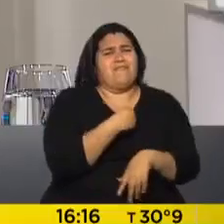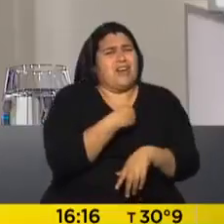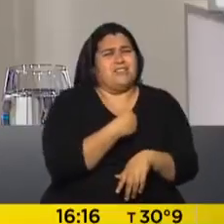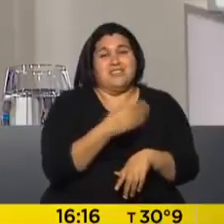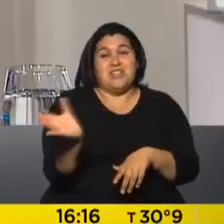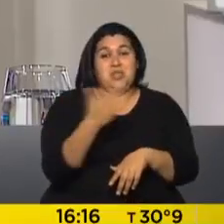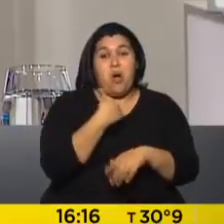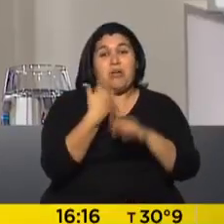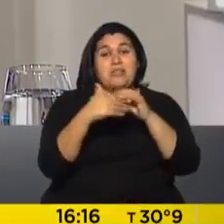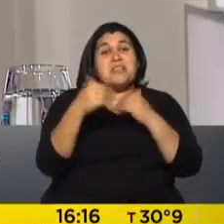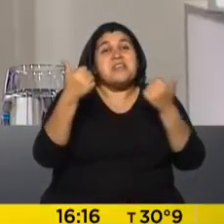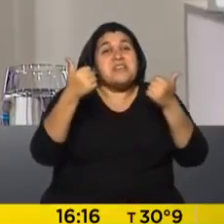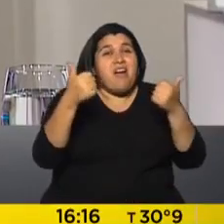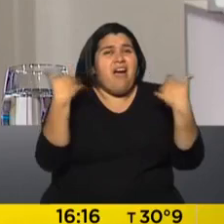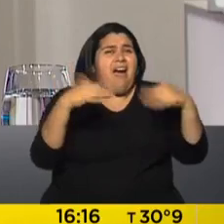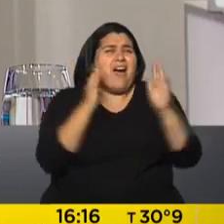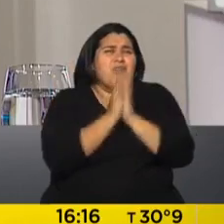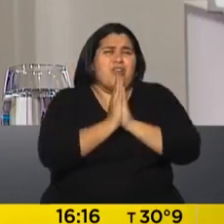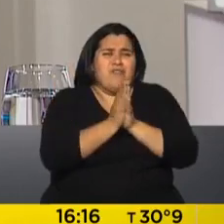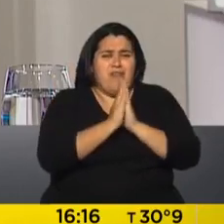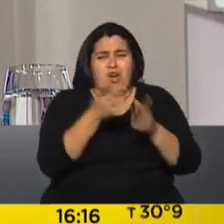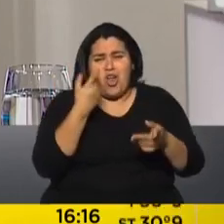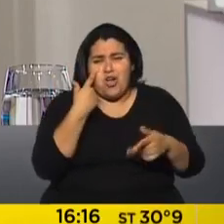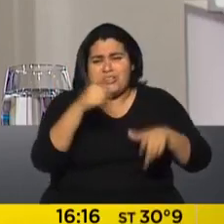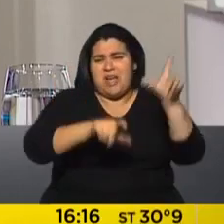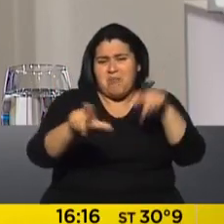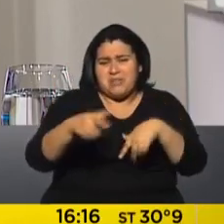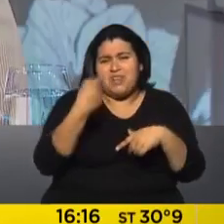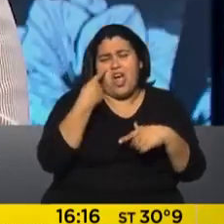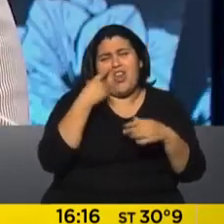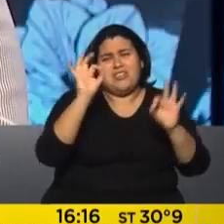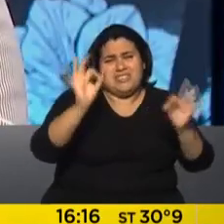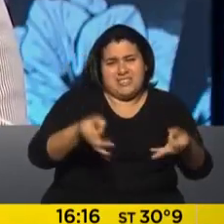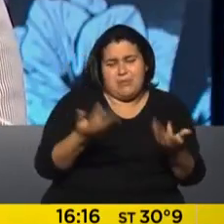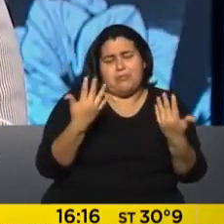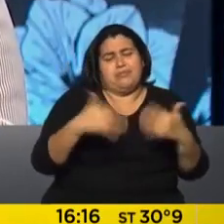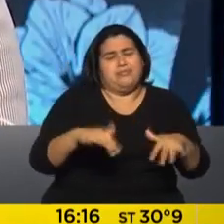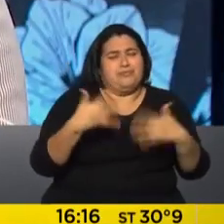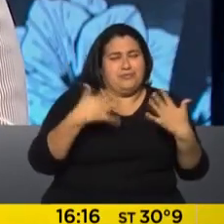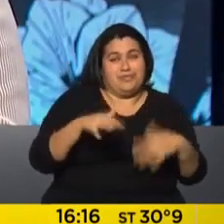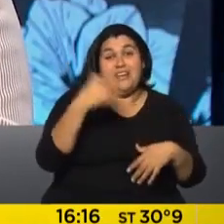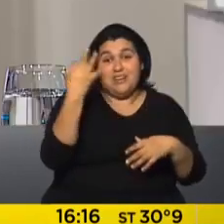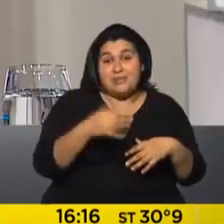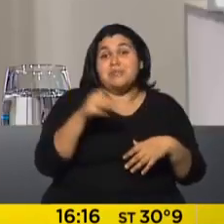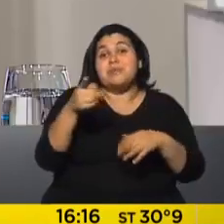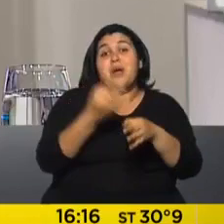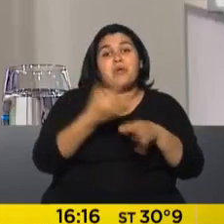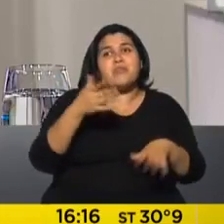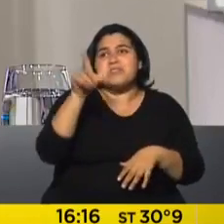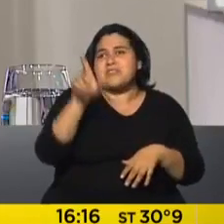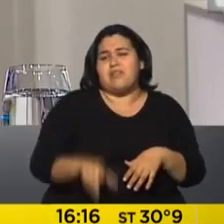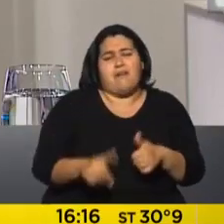venir al canal. Viene Ángela, por favor. Digo, conocidos y gente que no conocía, impresionante. Mirá. O sea que la carrera está